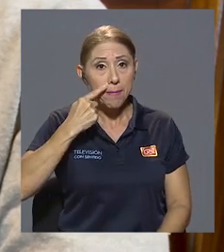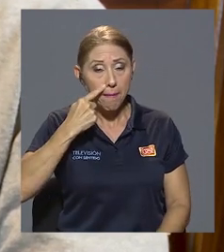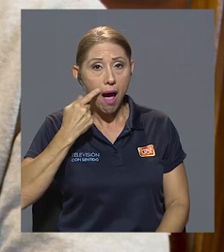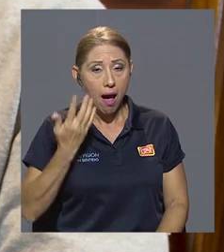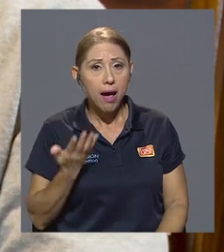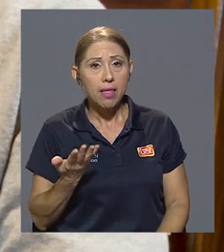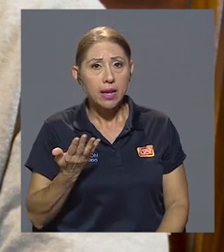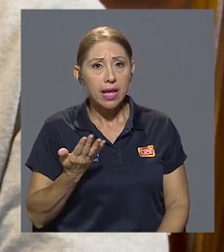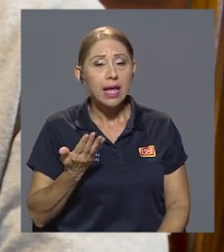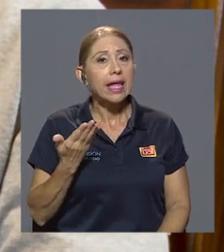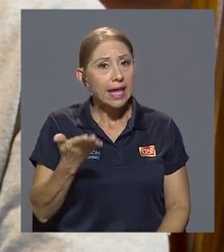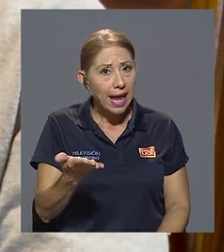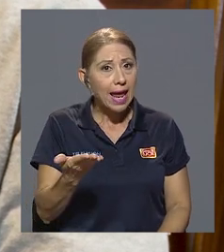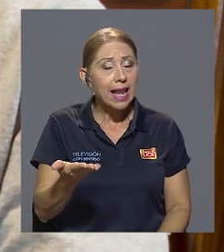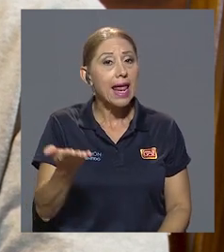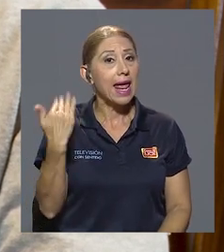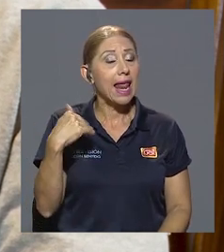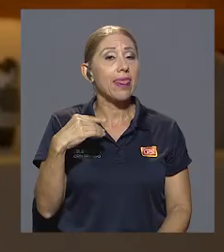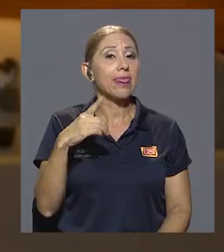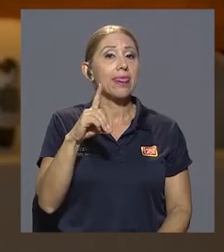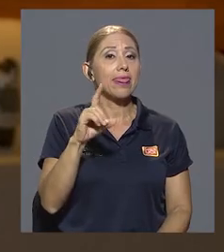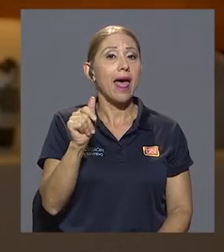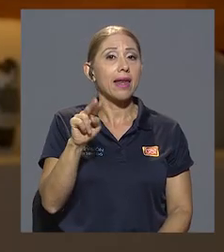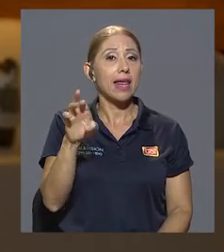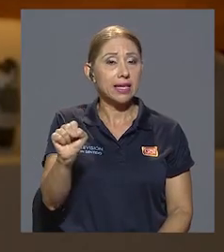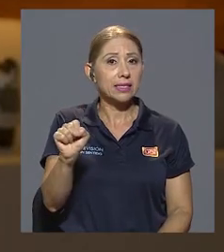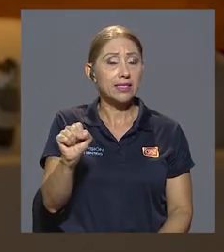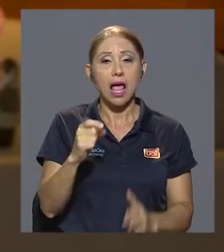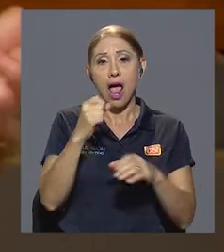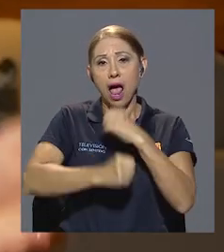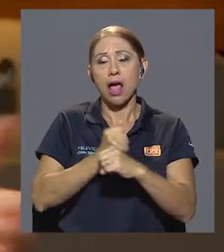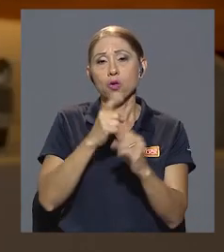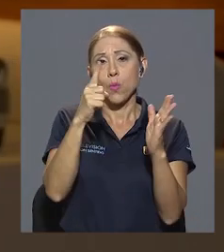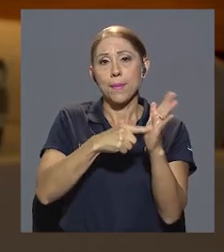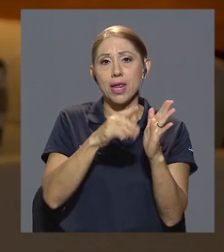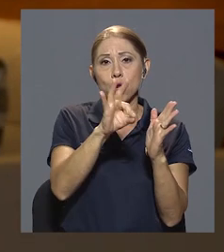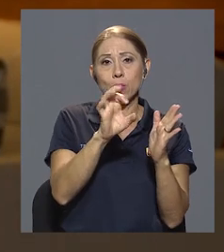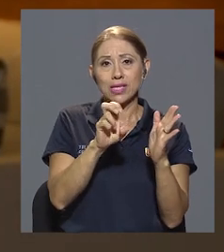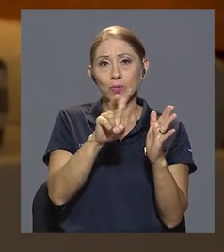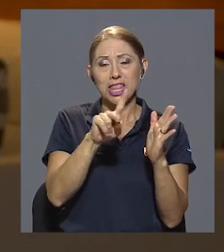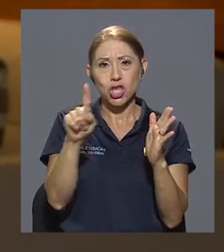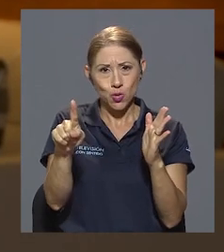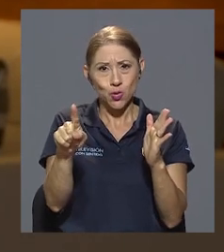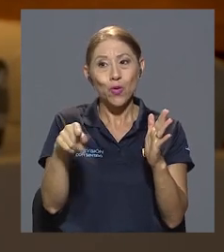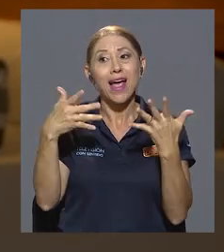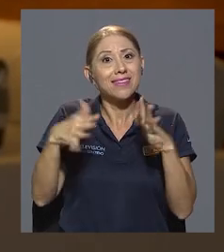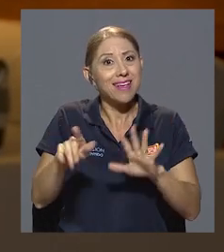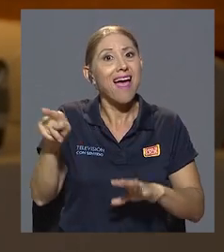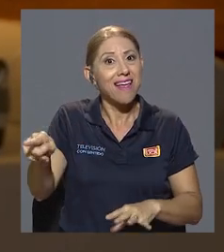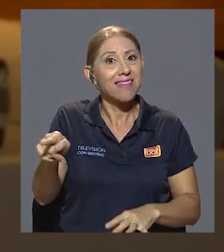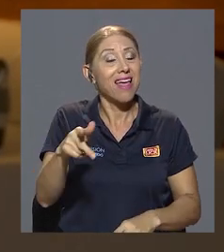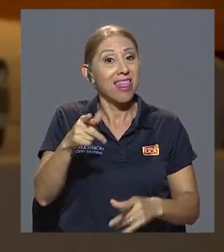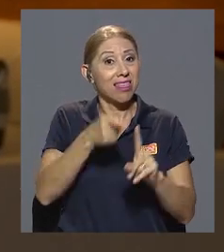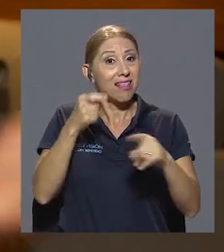mi padre que era danés emigró en 1921 de dinamarca